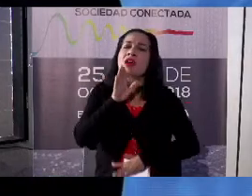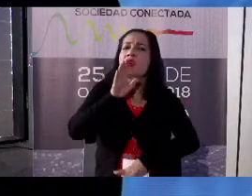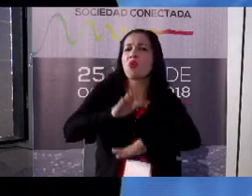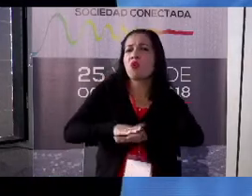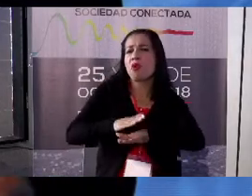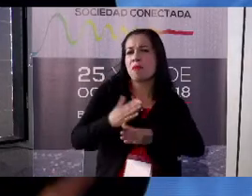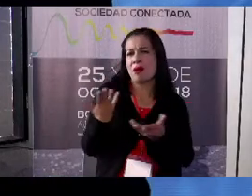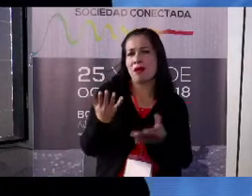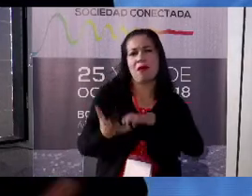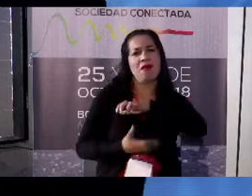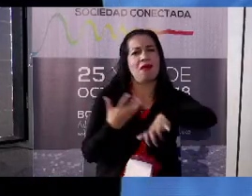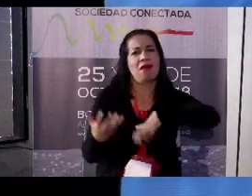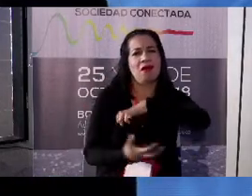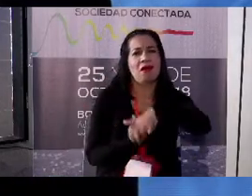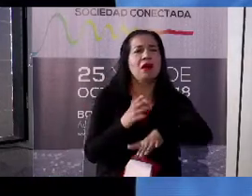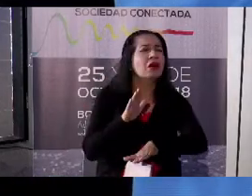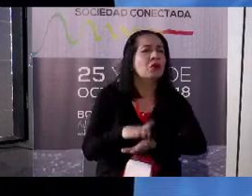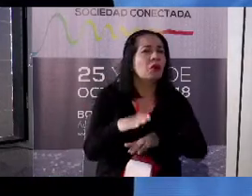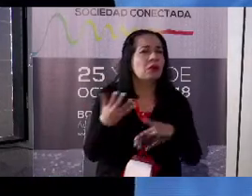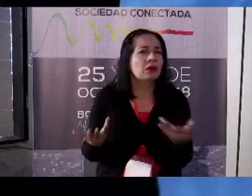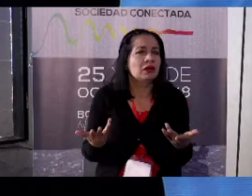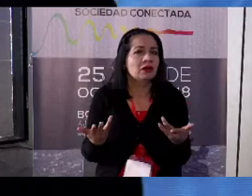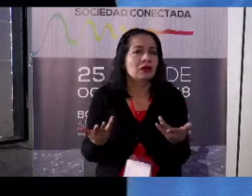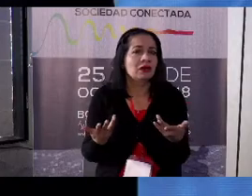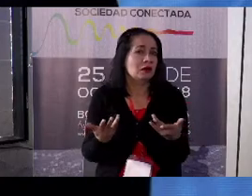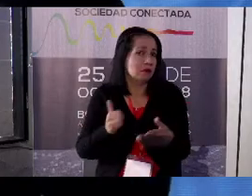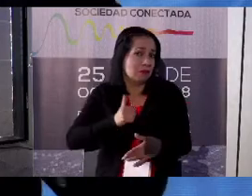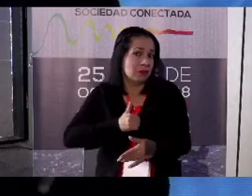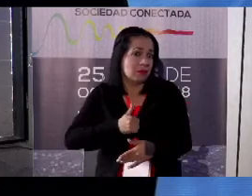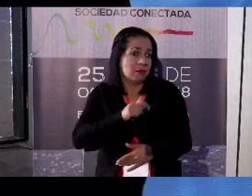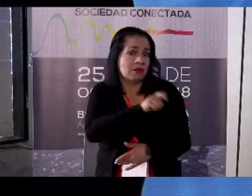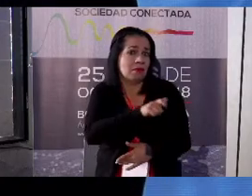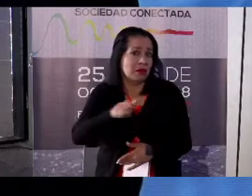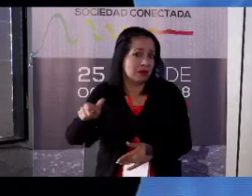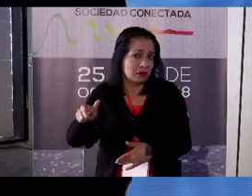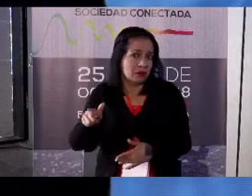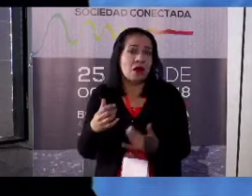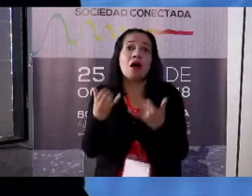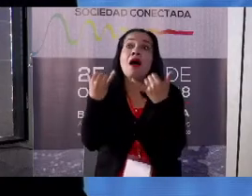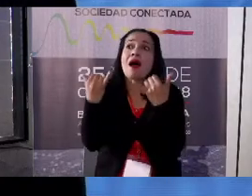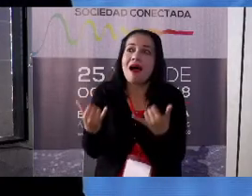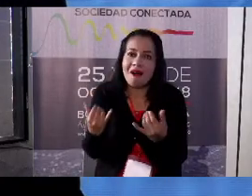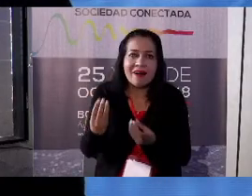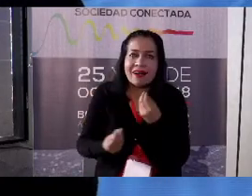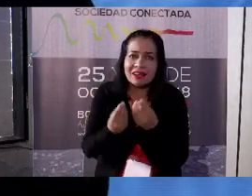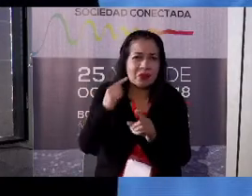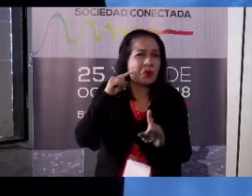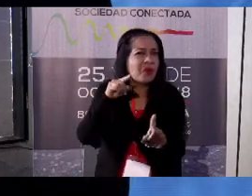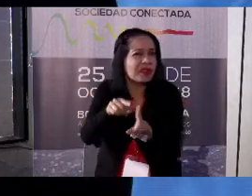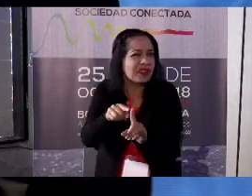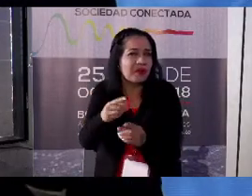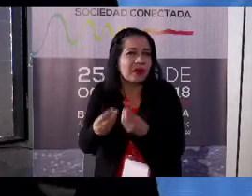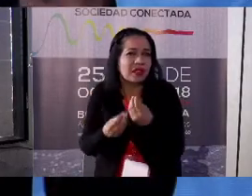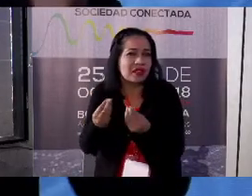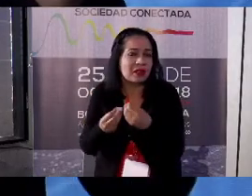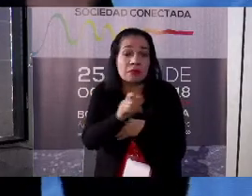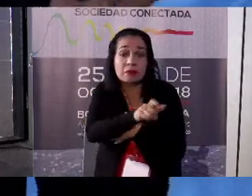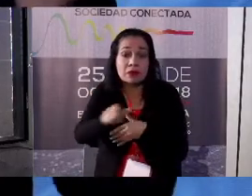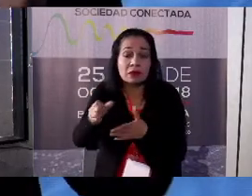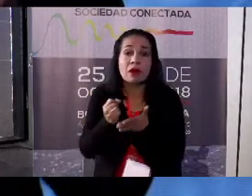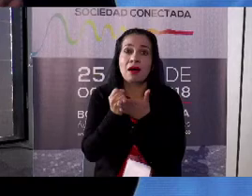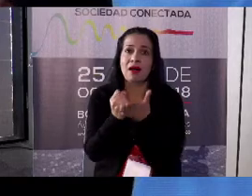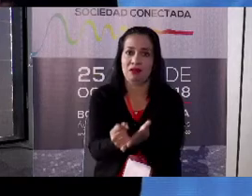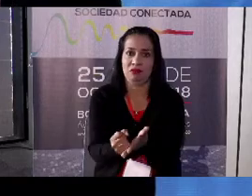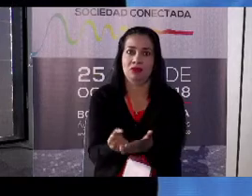años las personas para qué tenemos que hacer esto para buscar el beneficio de las personas ahora si a través de